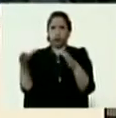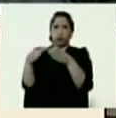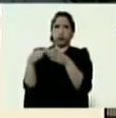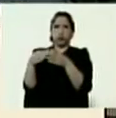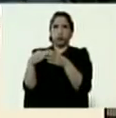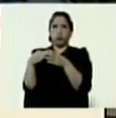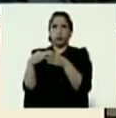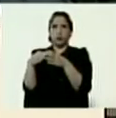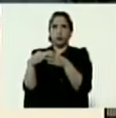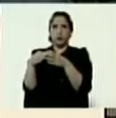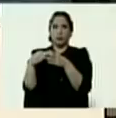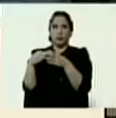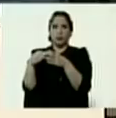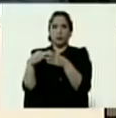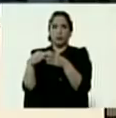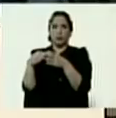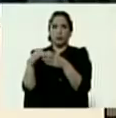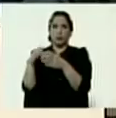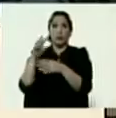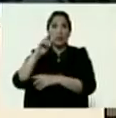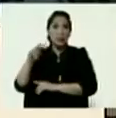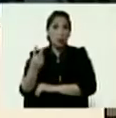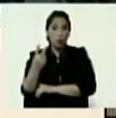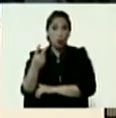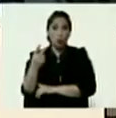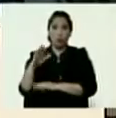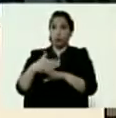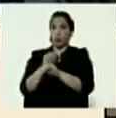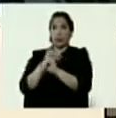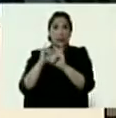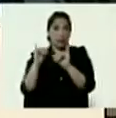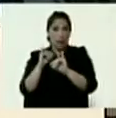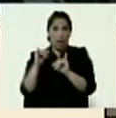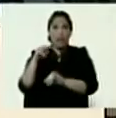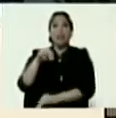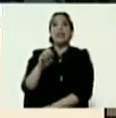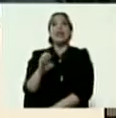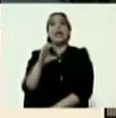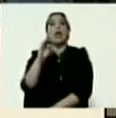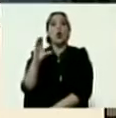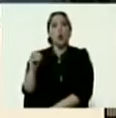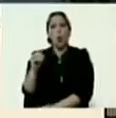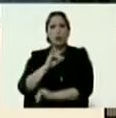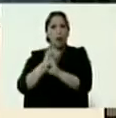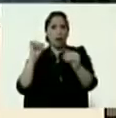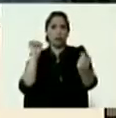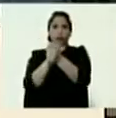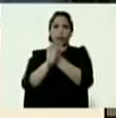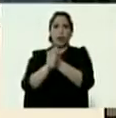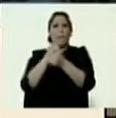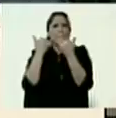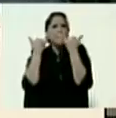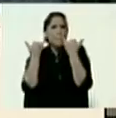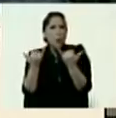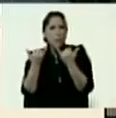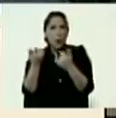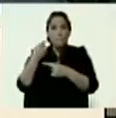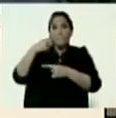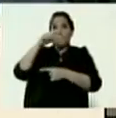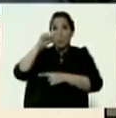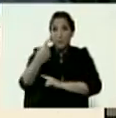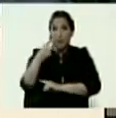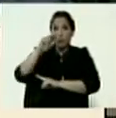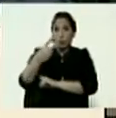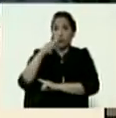el primero, el segundo, porque Yanes Coclic está capturado, pero en estos momentos eran el primero y el segundo y